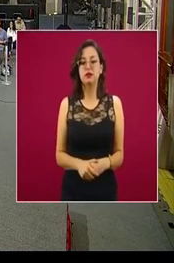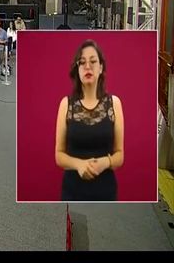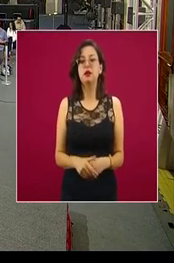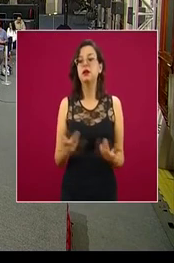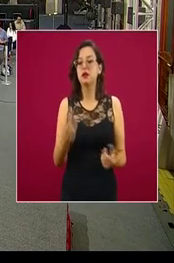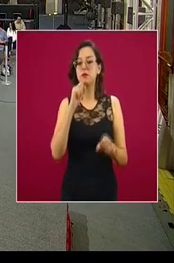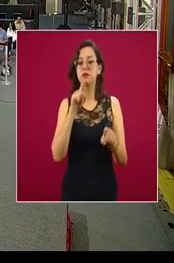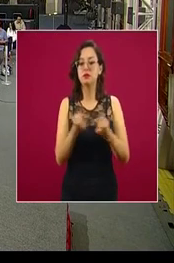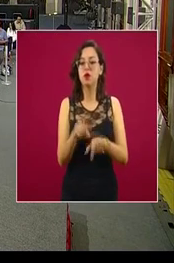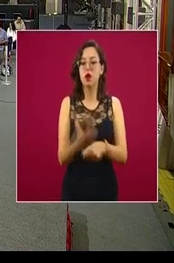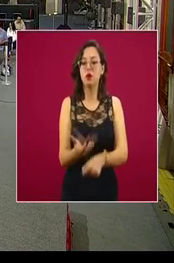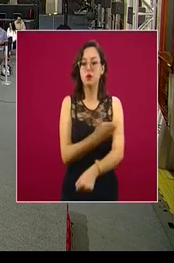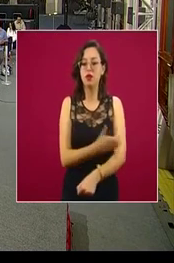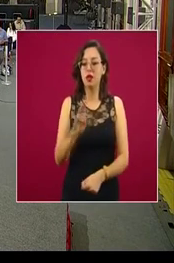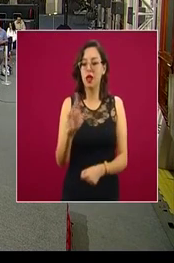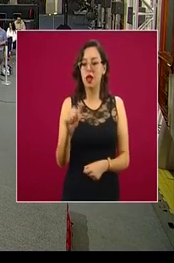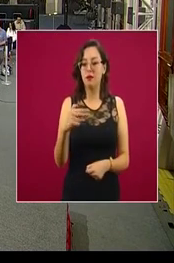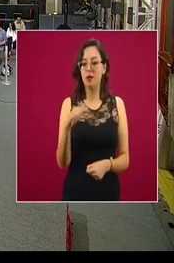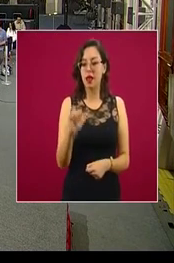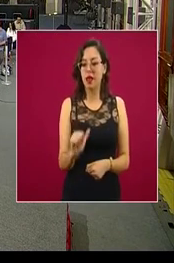Valadez, le damos la bienvenida de regreso.